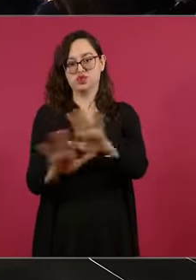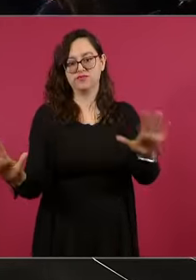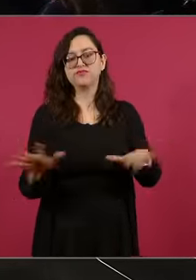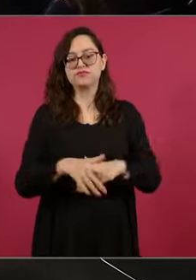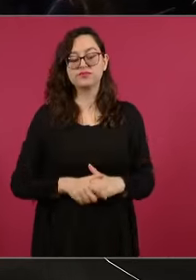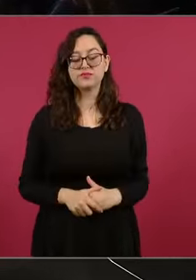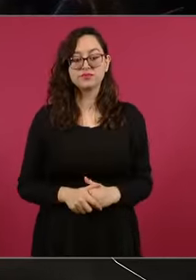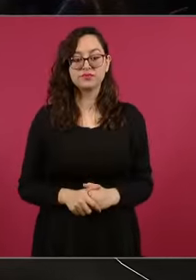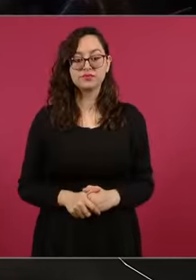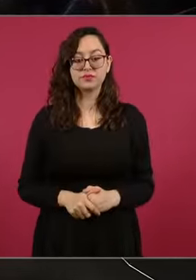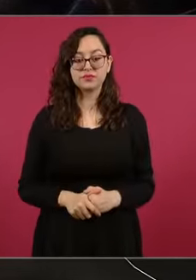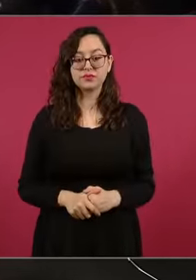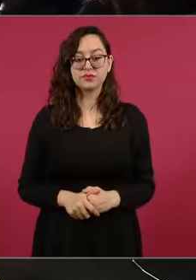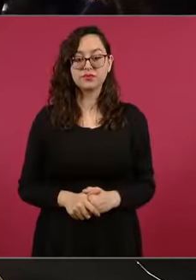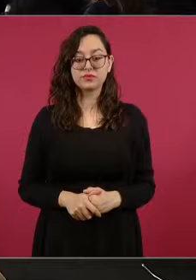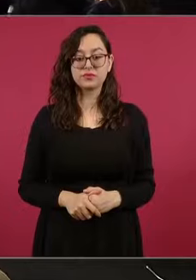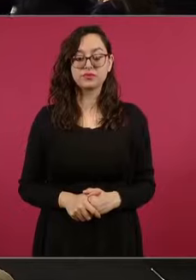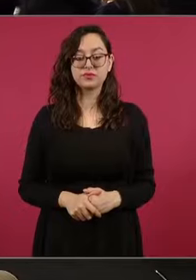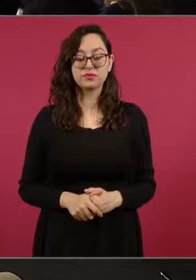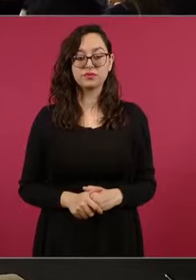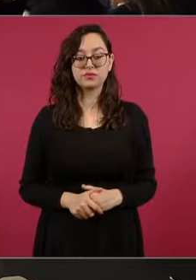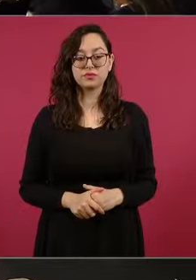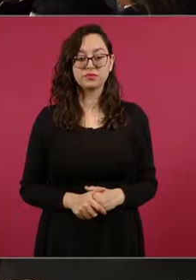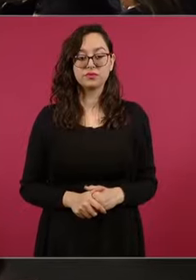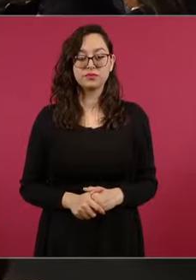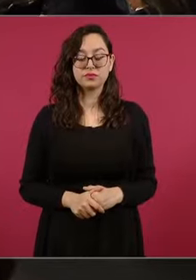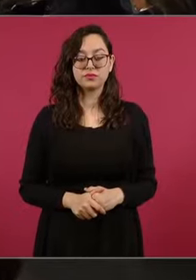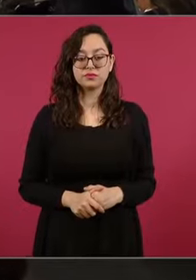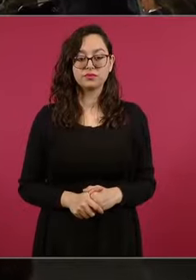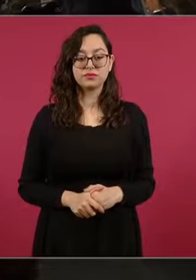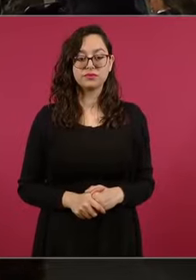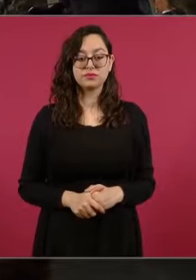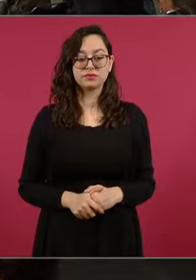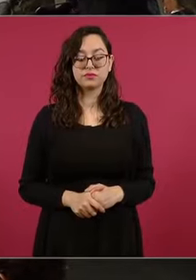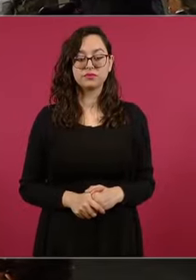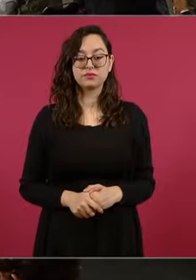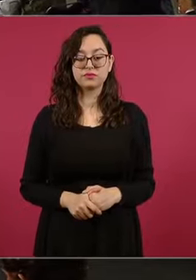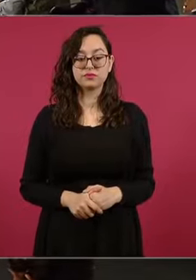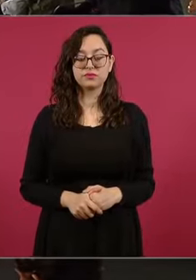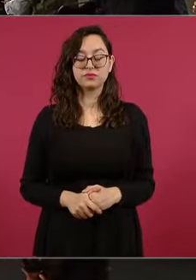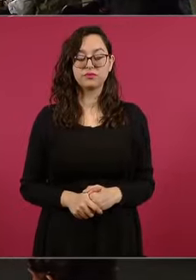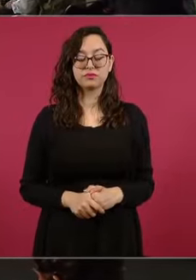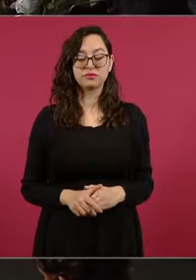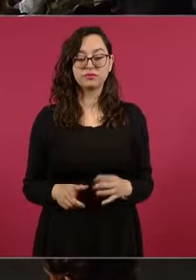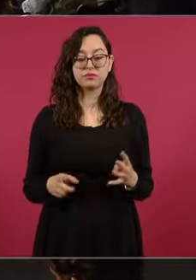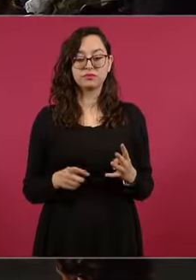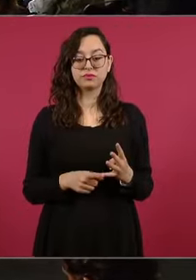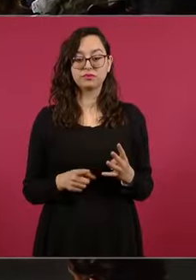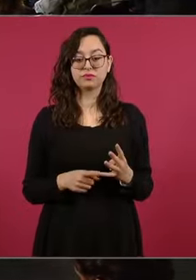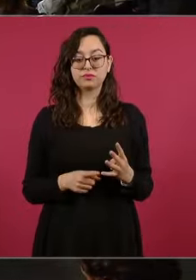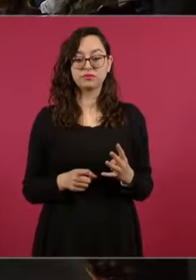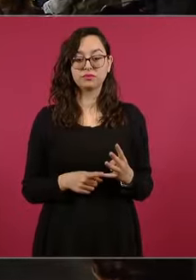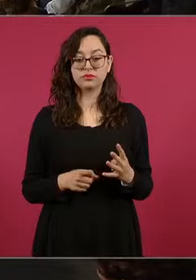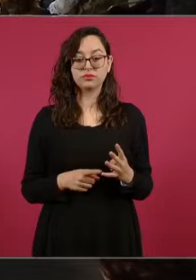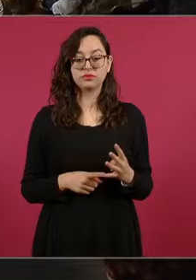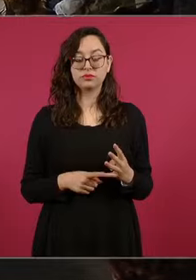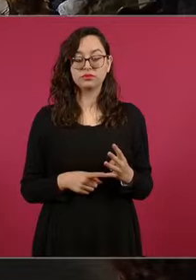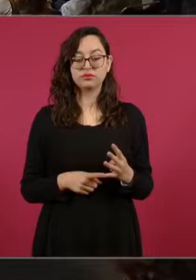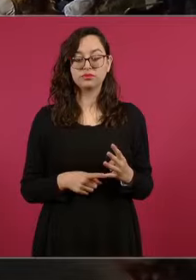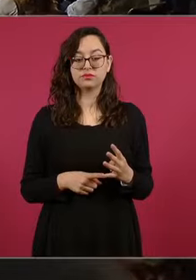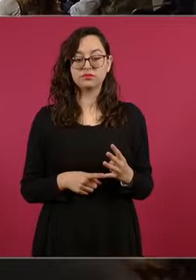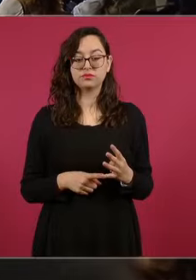permitido. ¿Cómo? Estoy subrayado que no está permitida la exaltación. No está permitida la